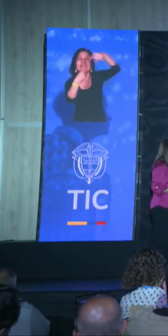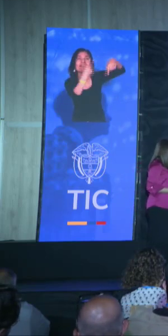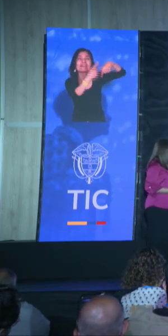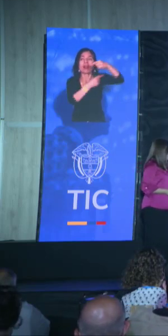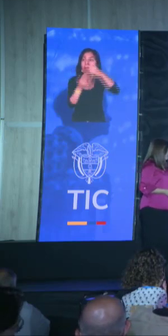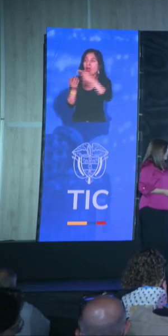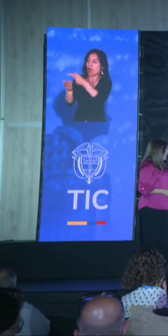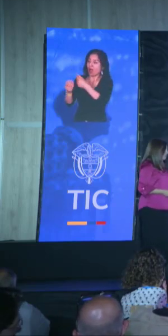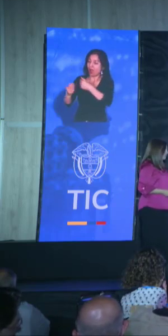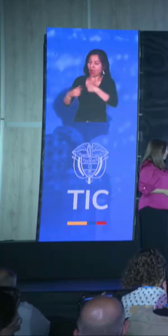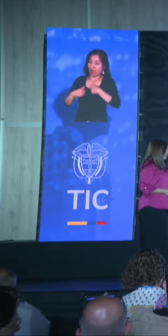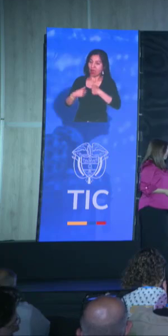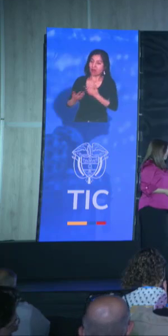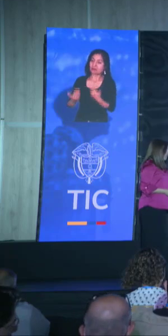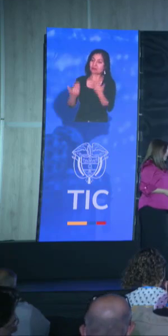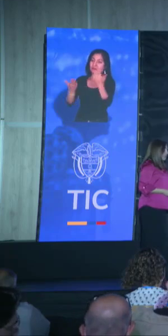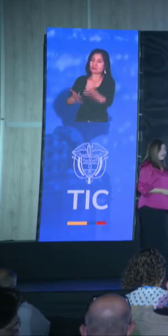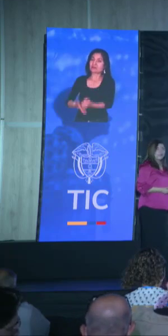directamente. Entonces,